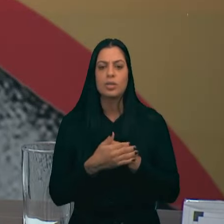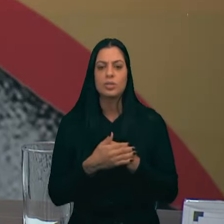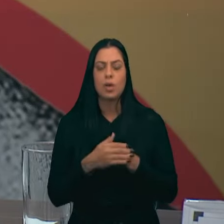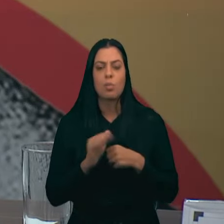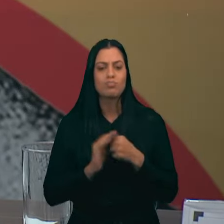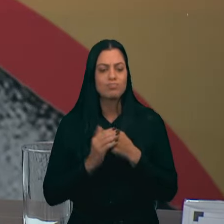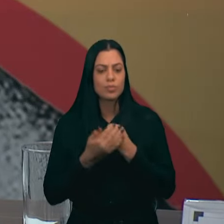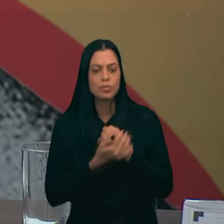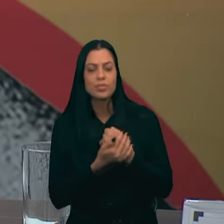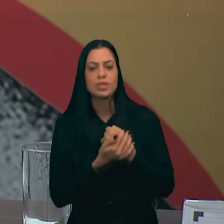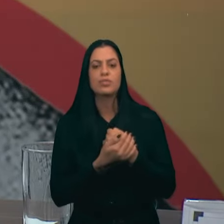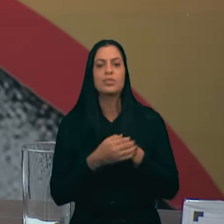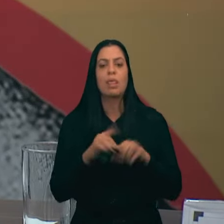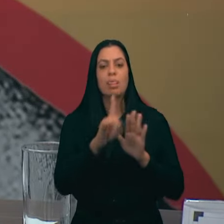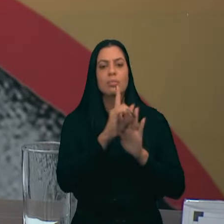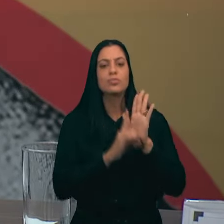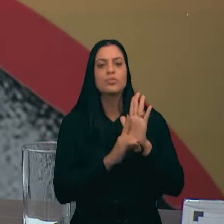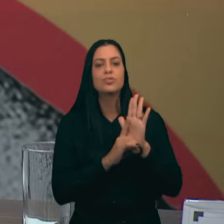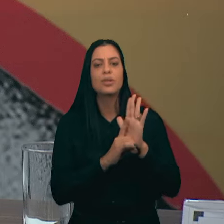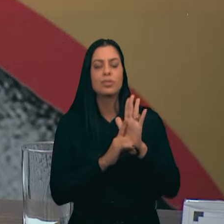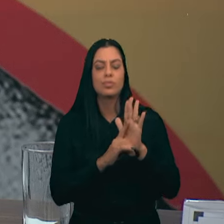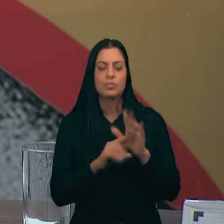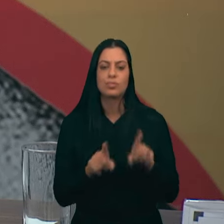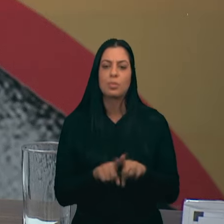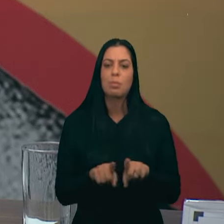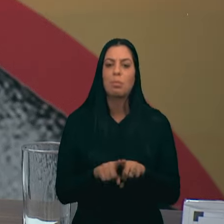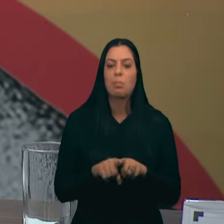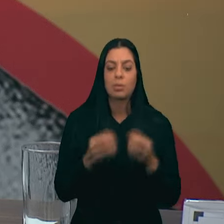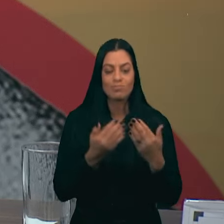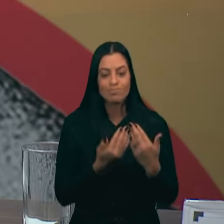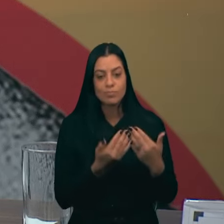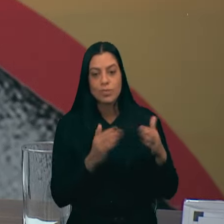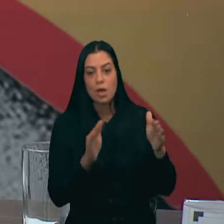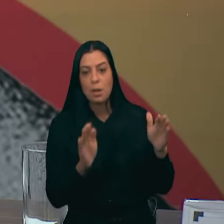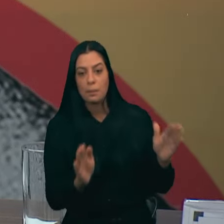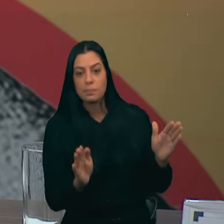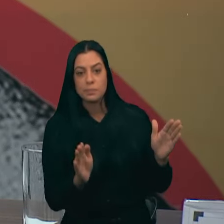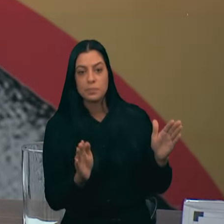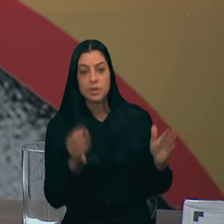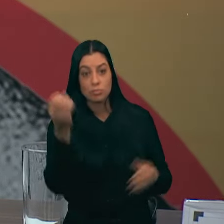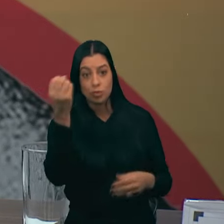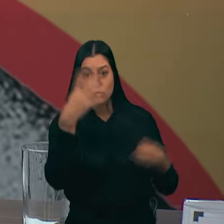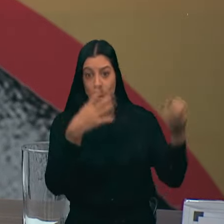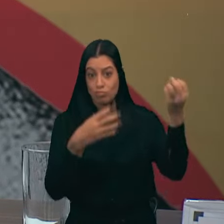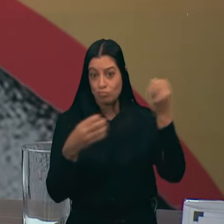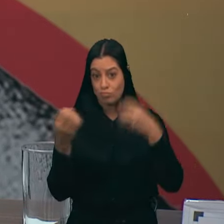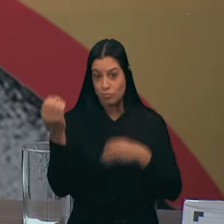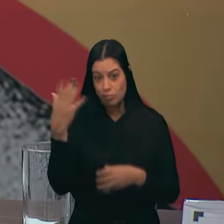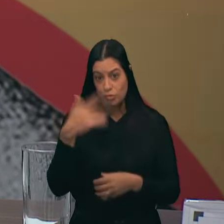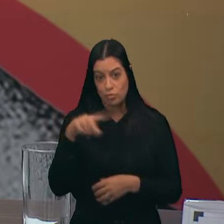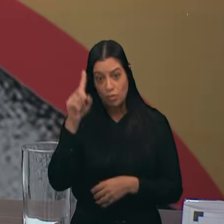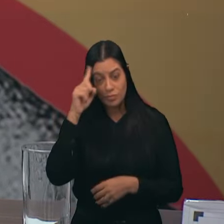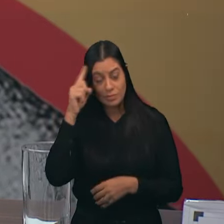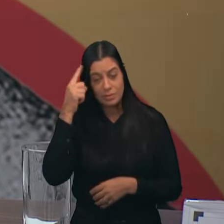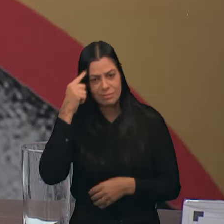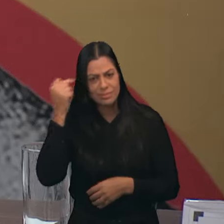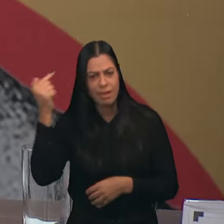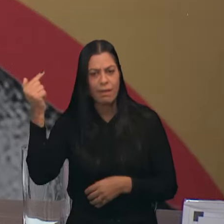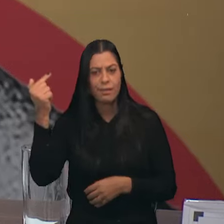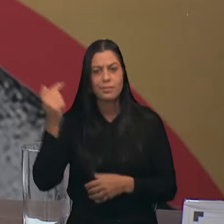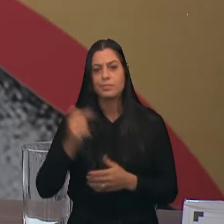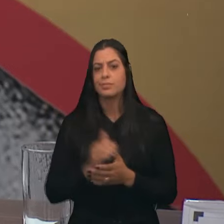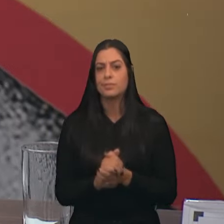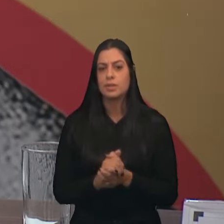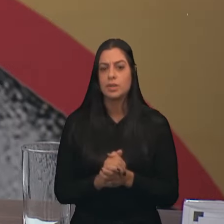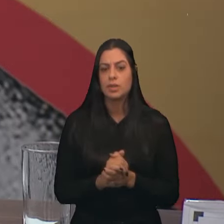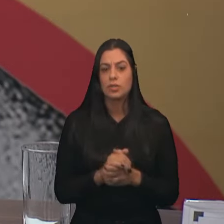como algo que sería una protección de los derechos fundamentales, abriendo entonces las nuevas circunstancias